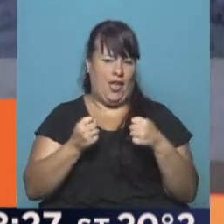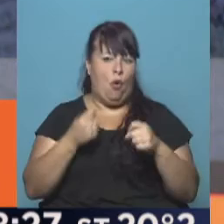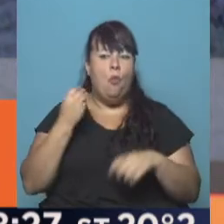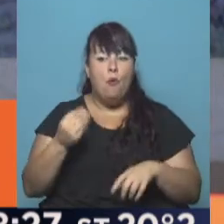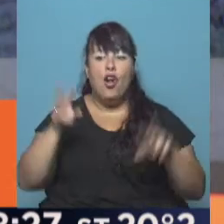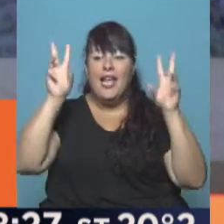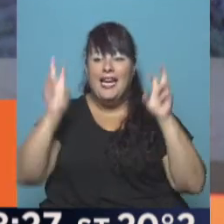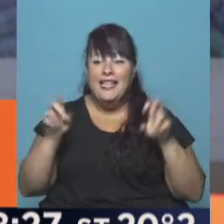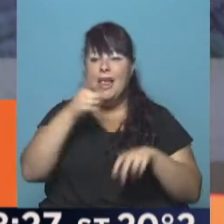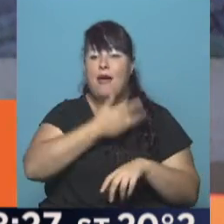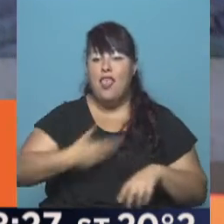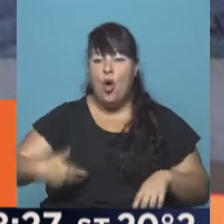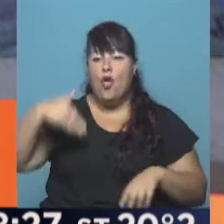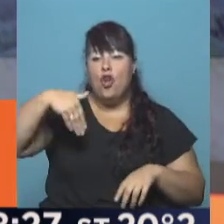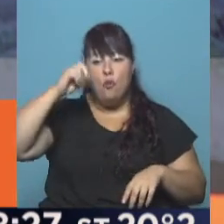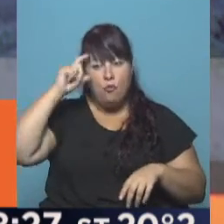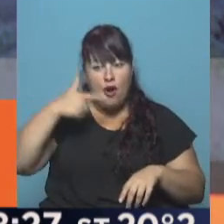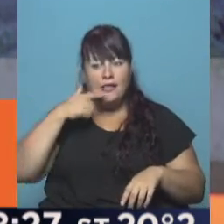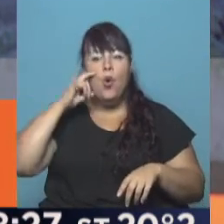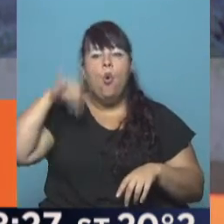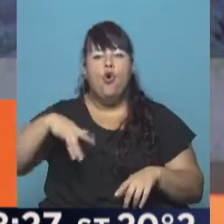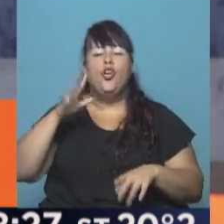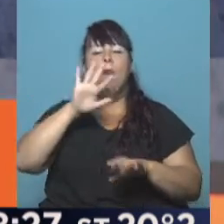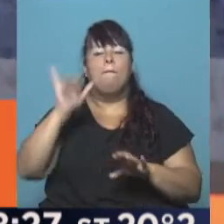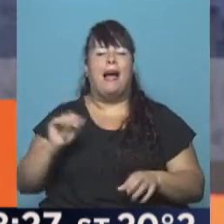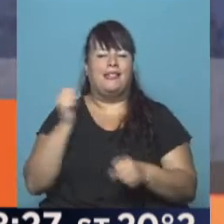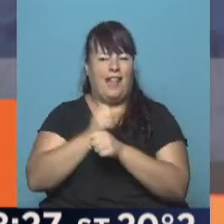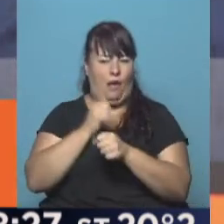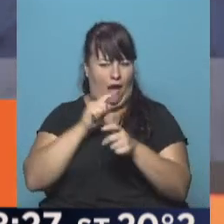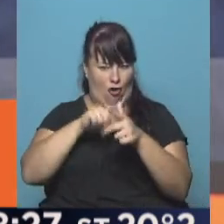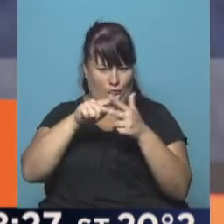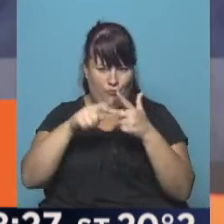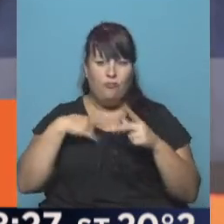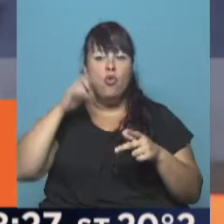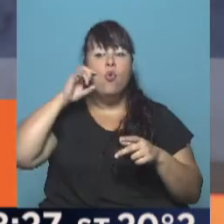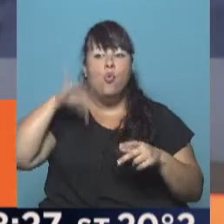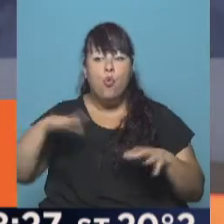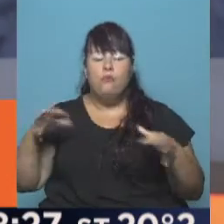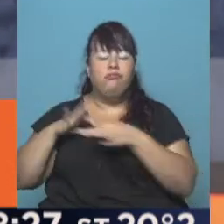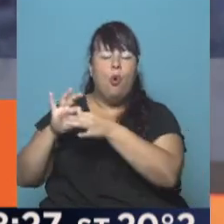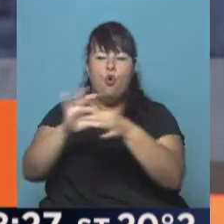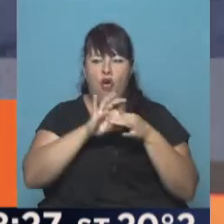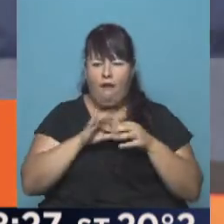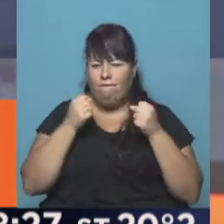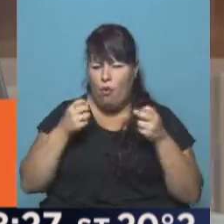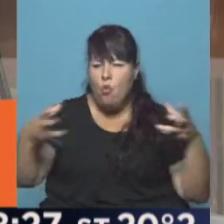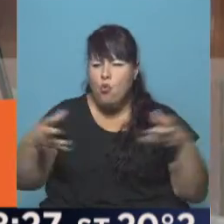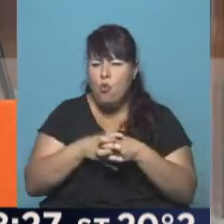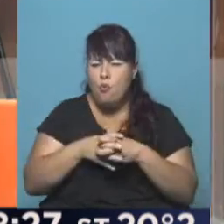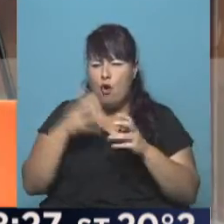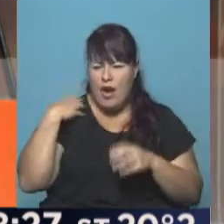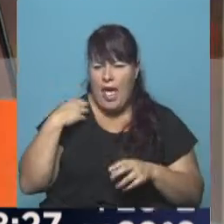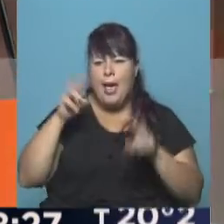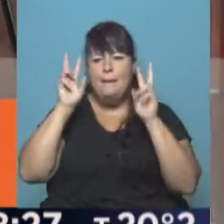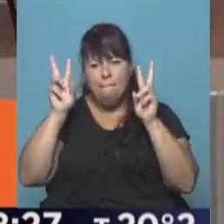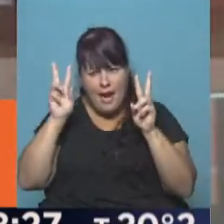el lema del gobierno de morales unión paz y trabajo hemos logrado la unión conformando un frente tan amplio con el